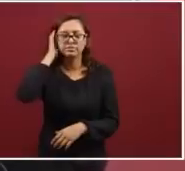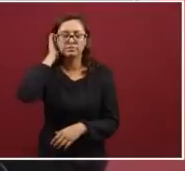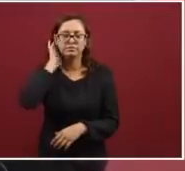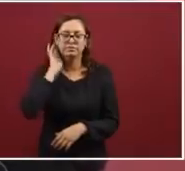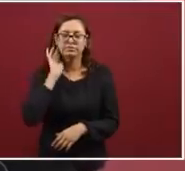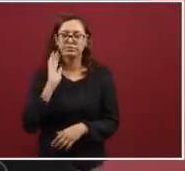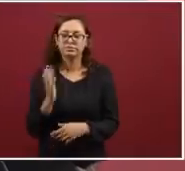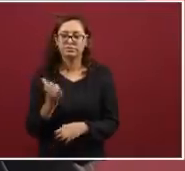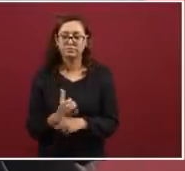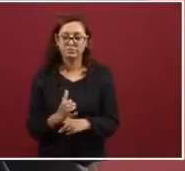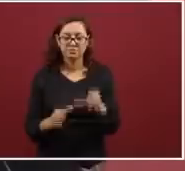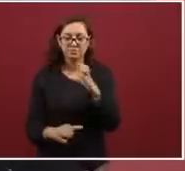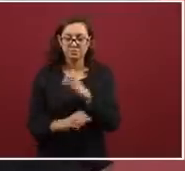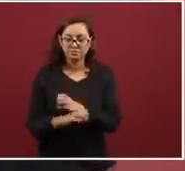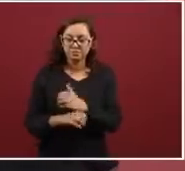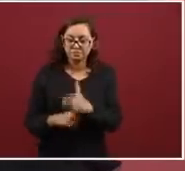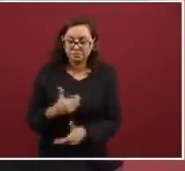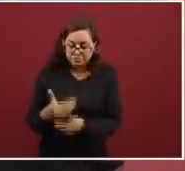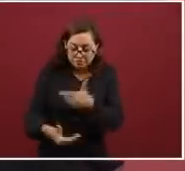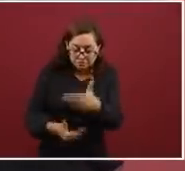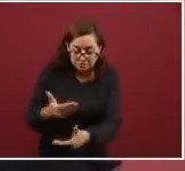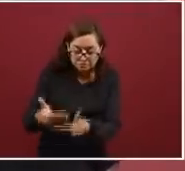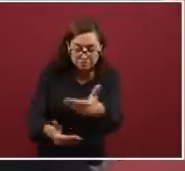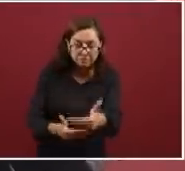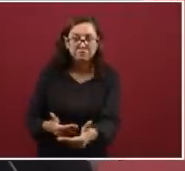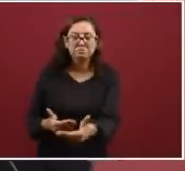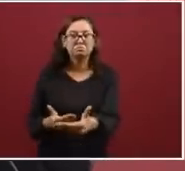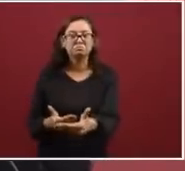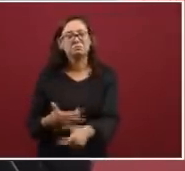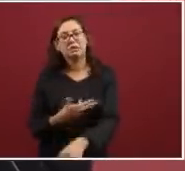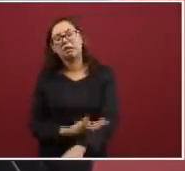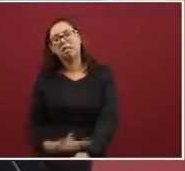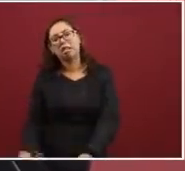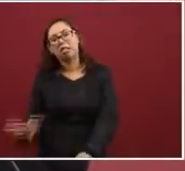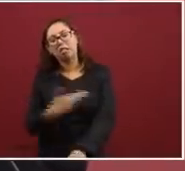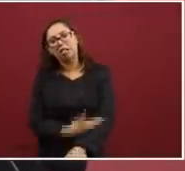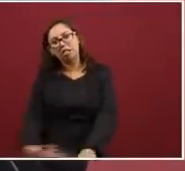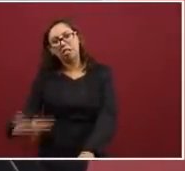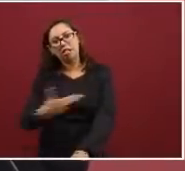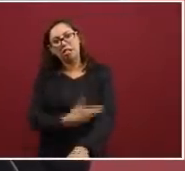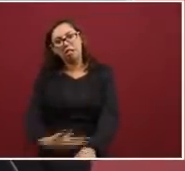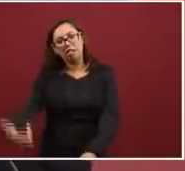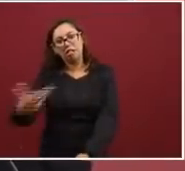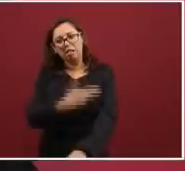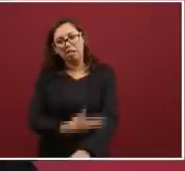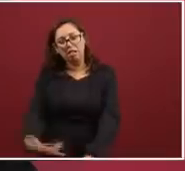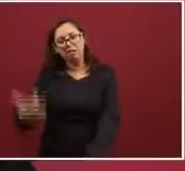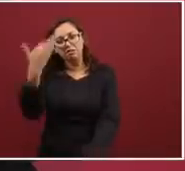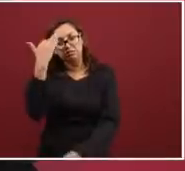que las cosas caminen, para que se ejecuten las